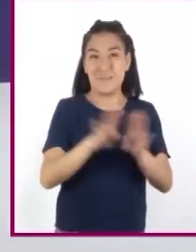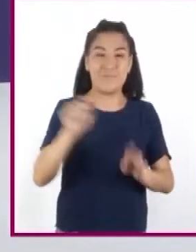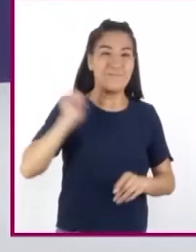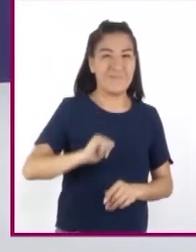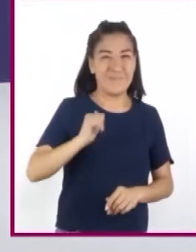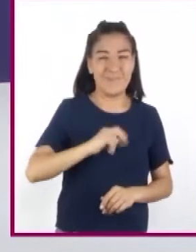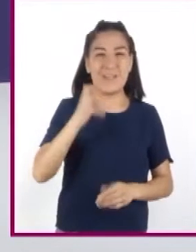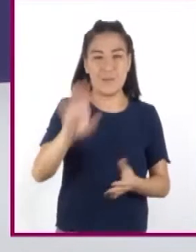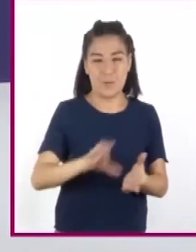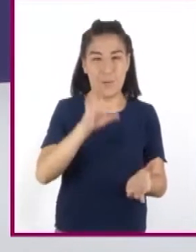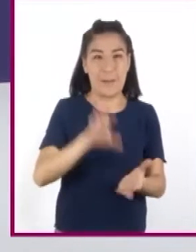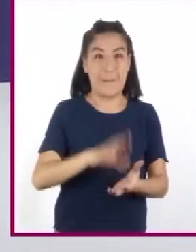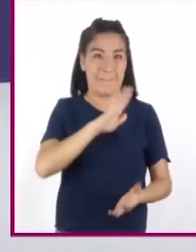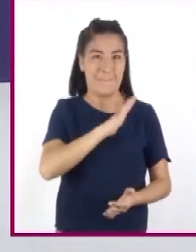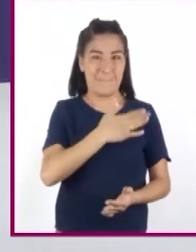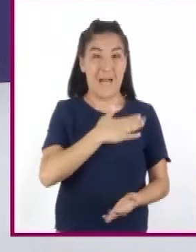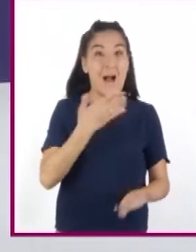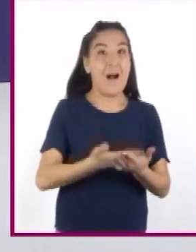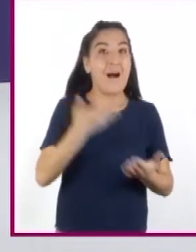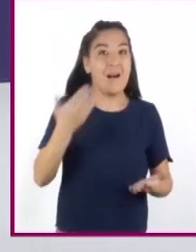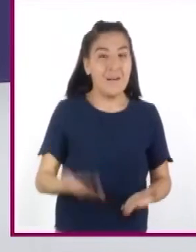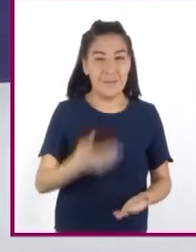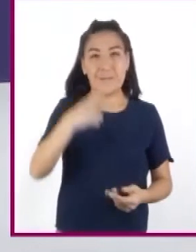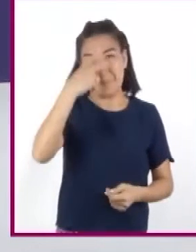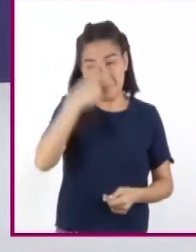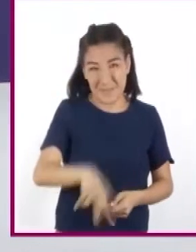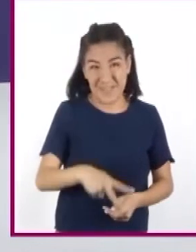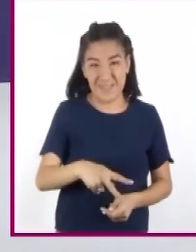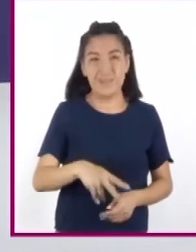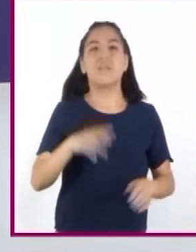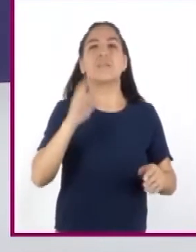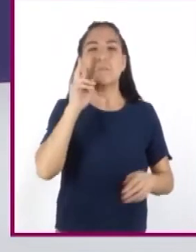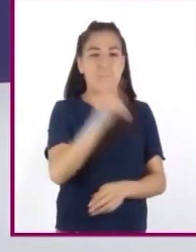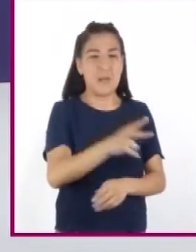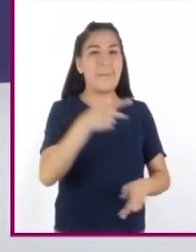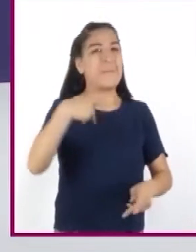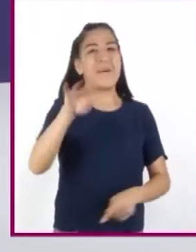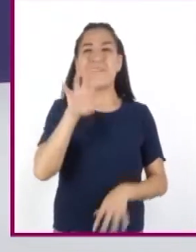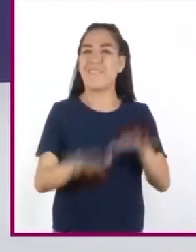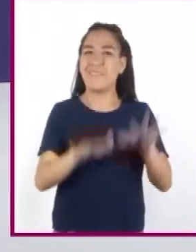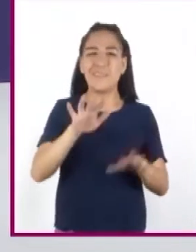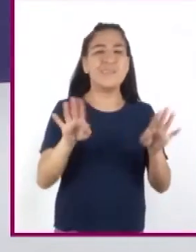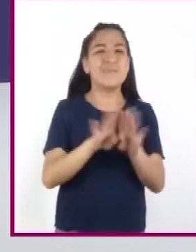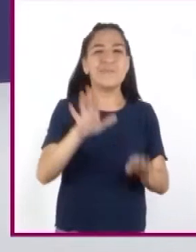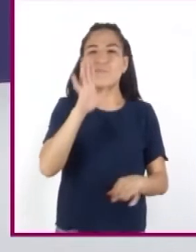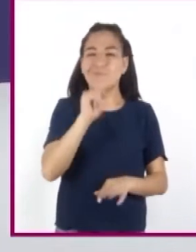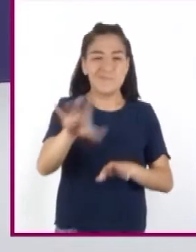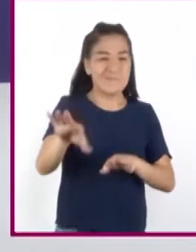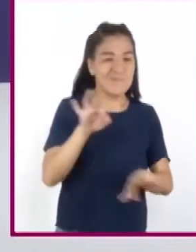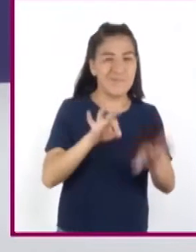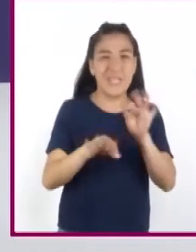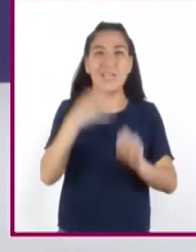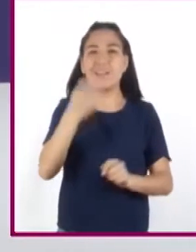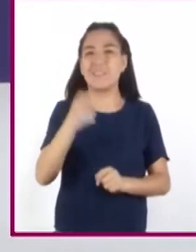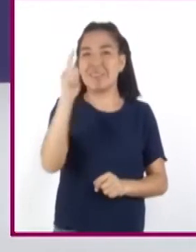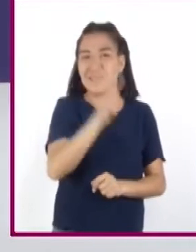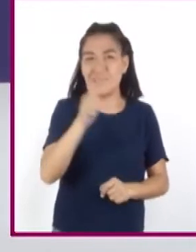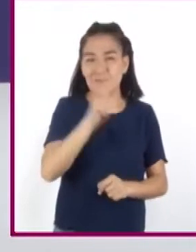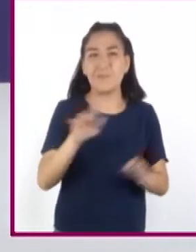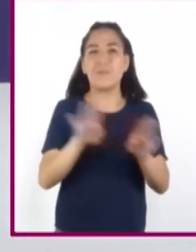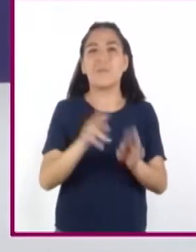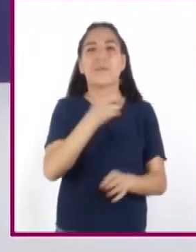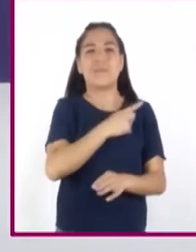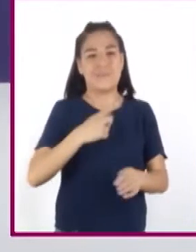en el México de hoy está a la vista, pero a veces no es tan fácil percibir los elementos lingüísticos que